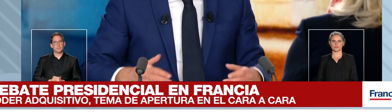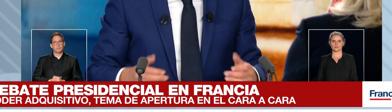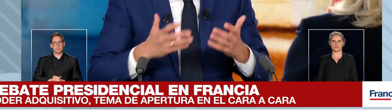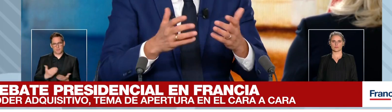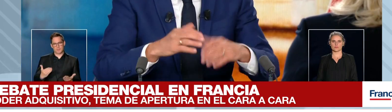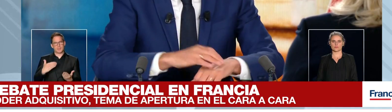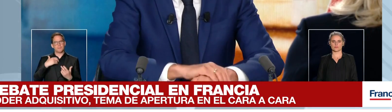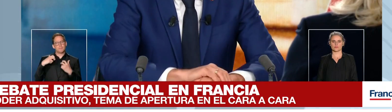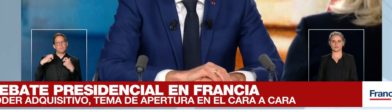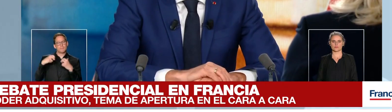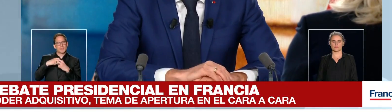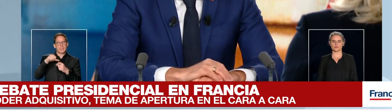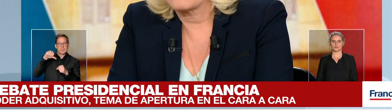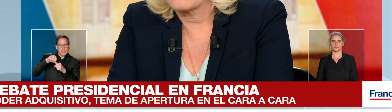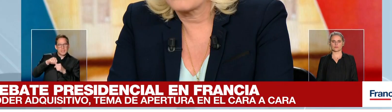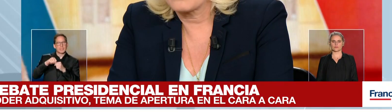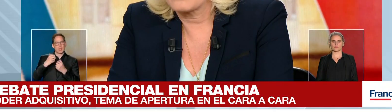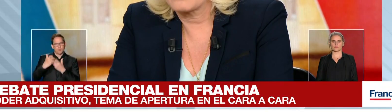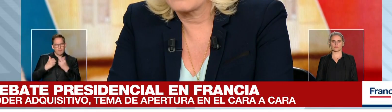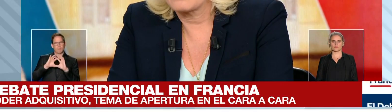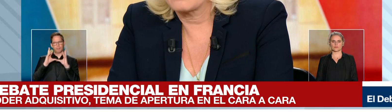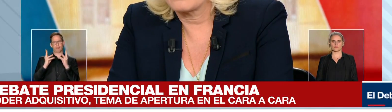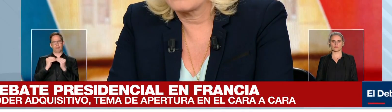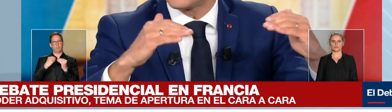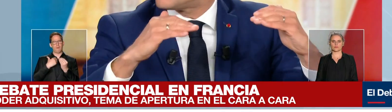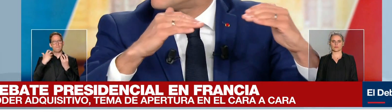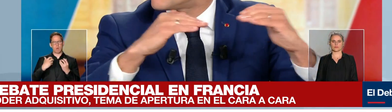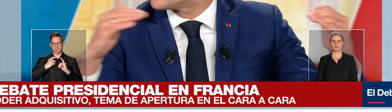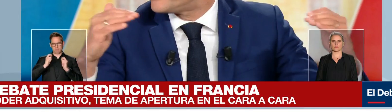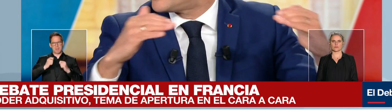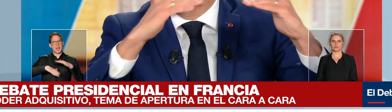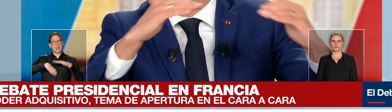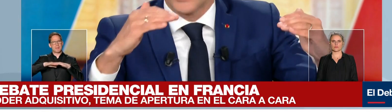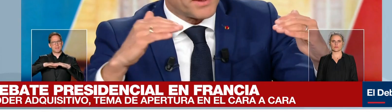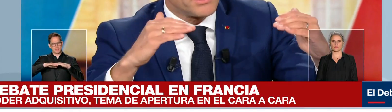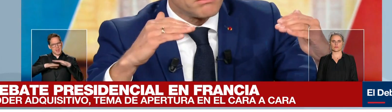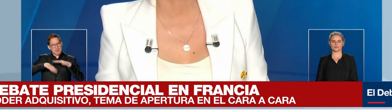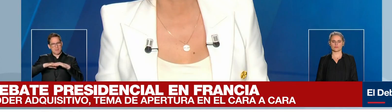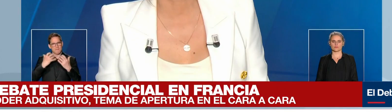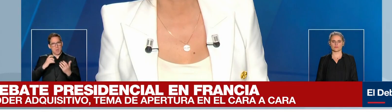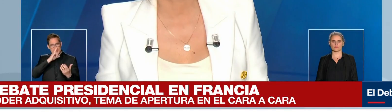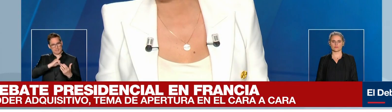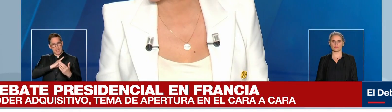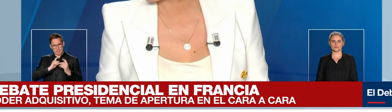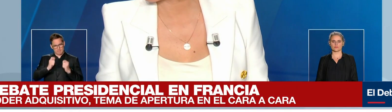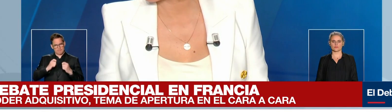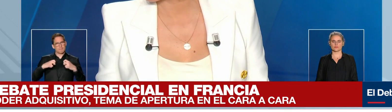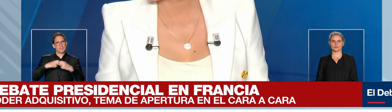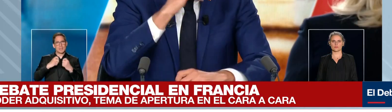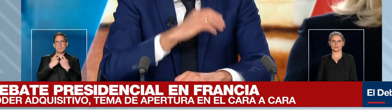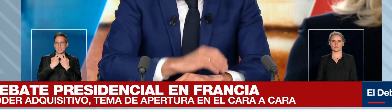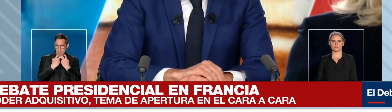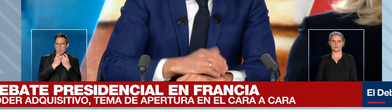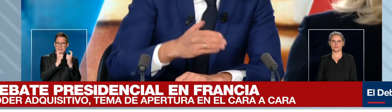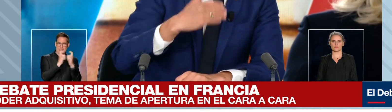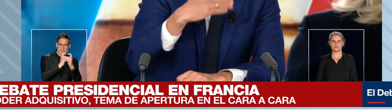es, ante los precios de la energía, como lo dijo la señora Le Pen, un escudo, que significa bloquear los precios,